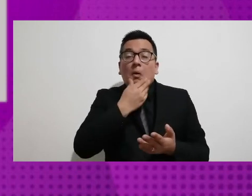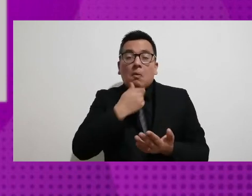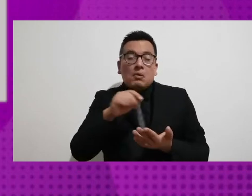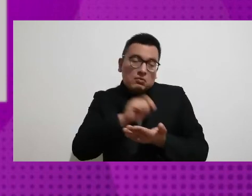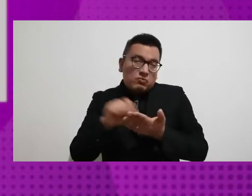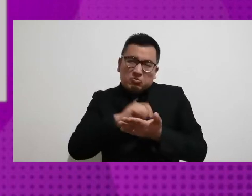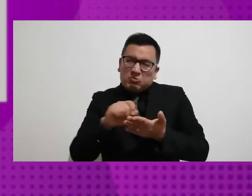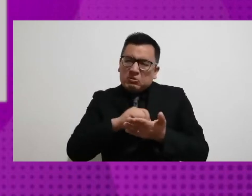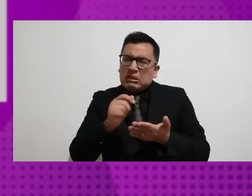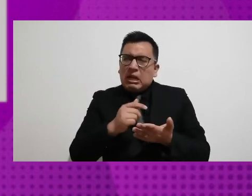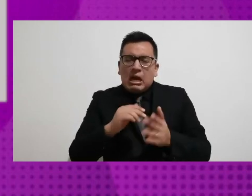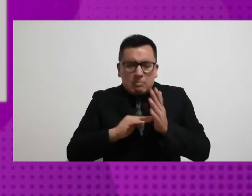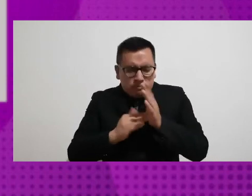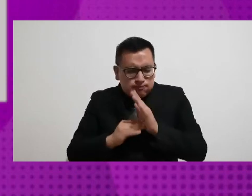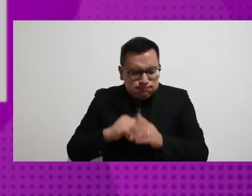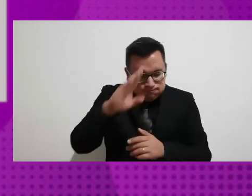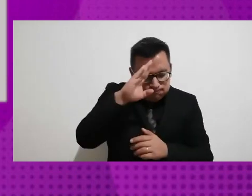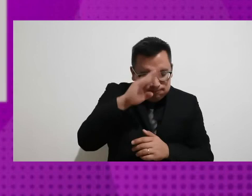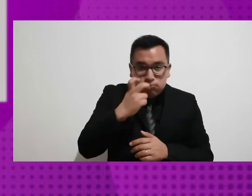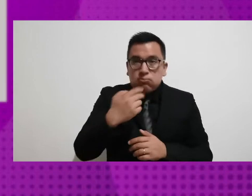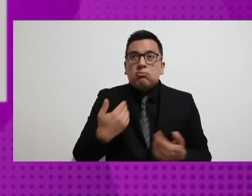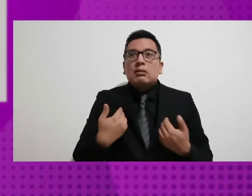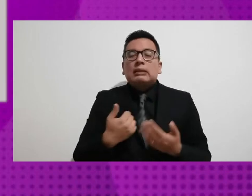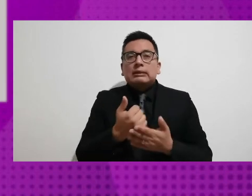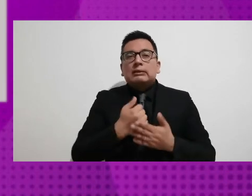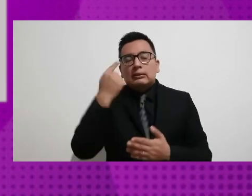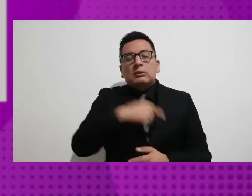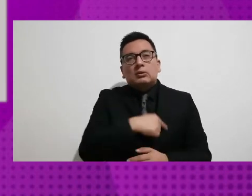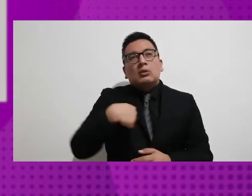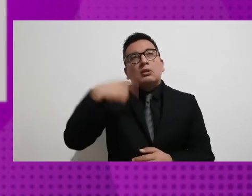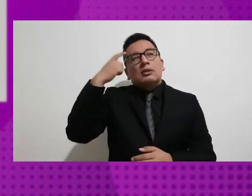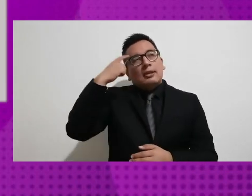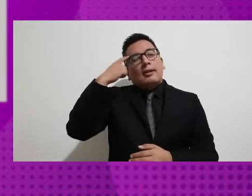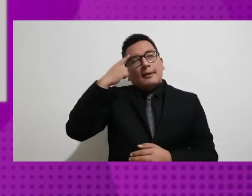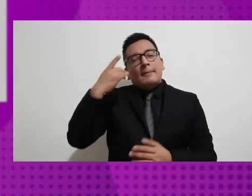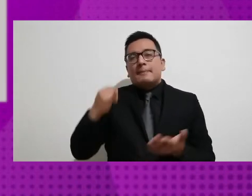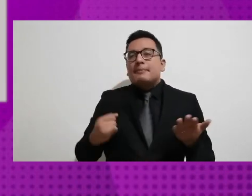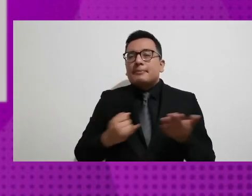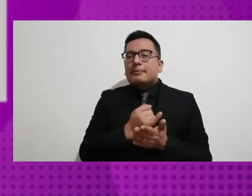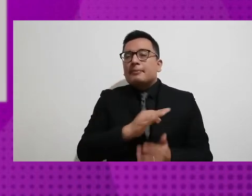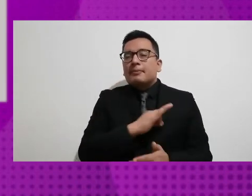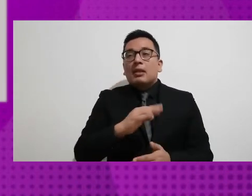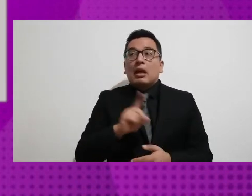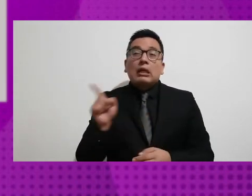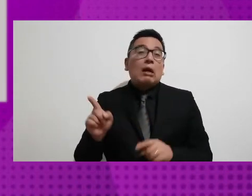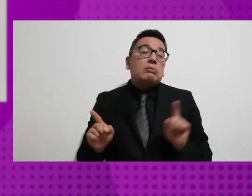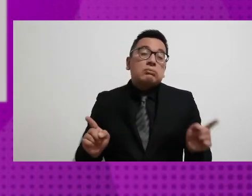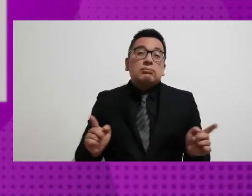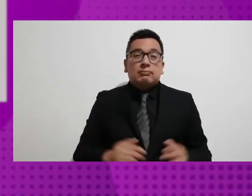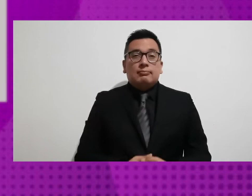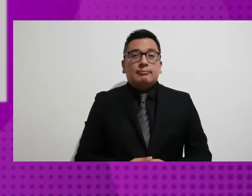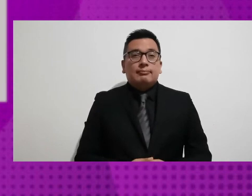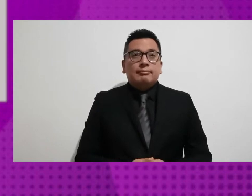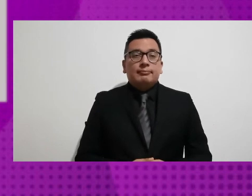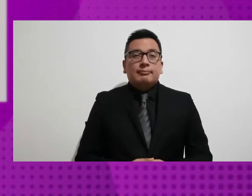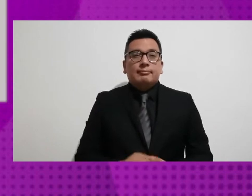ha visto, con una diversidad de elementos que contribuyen a formarnos un criterio propio en uno